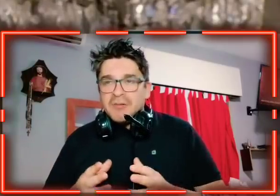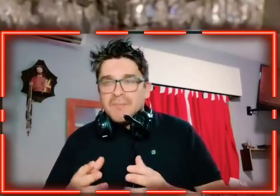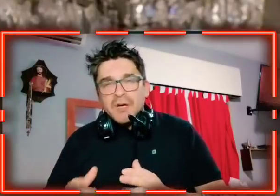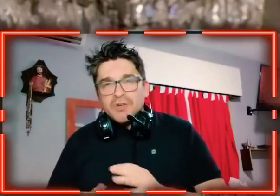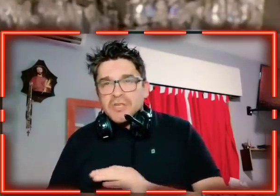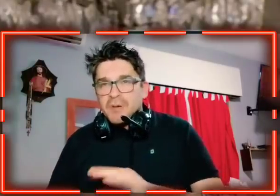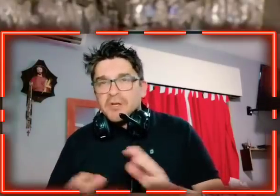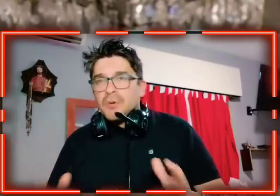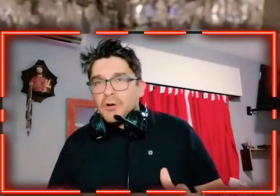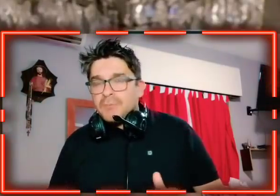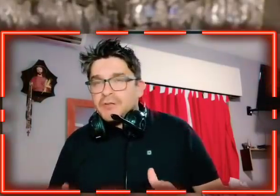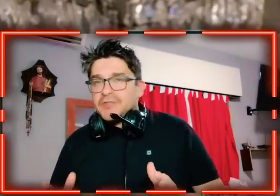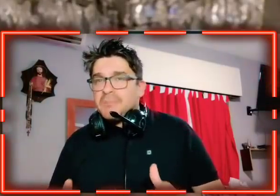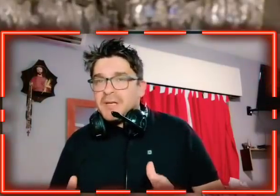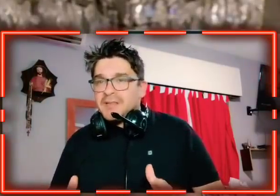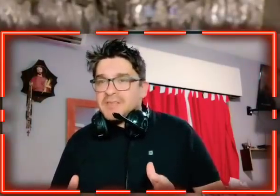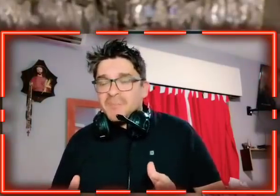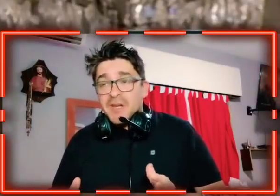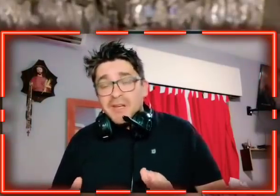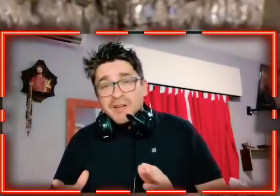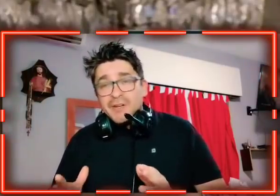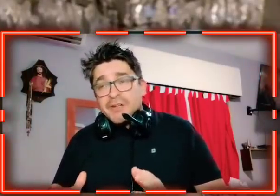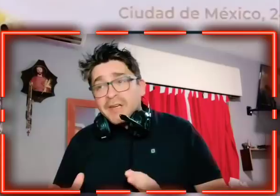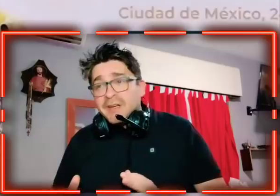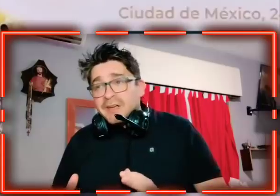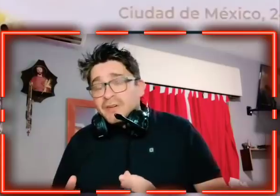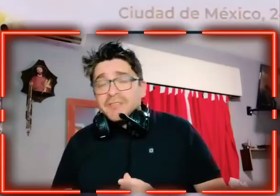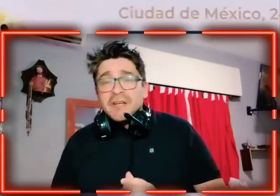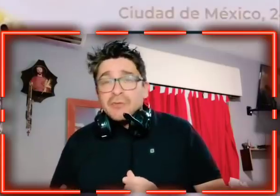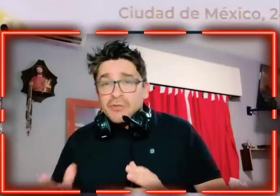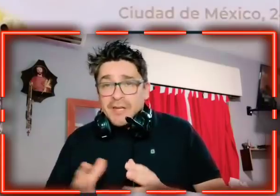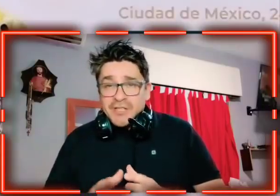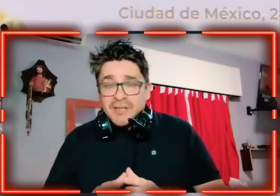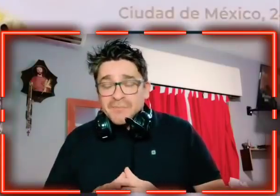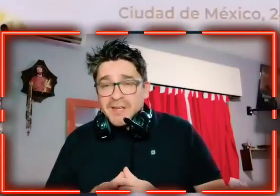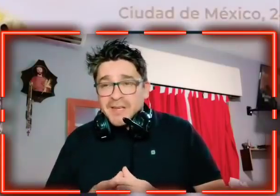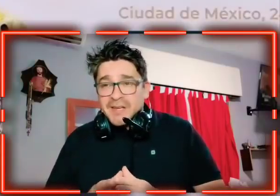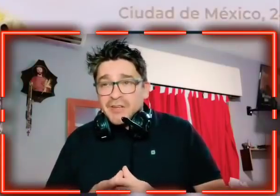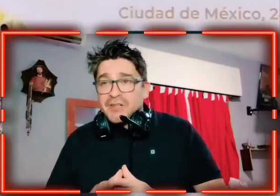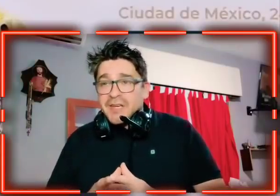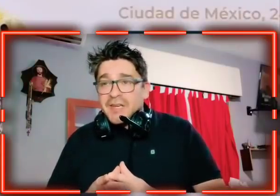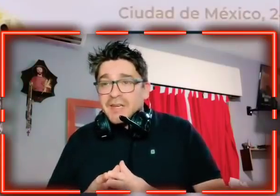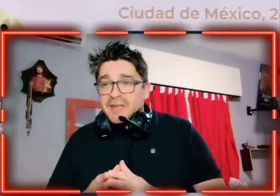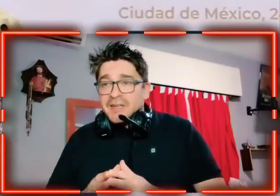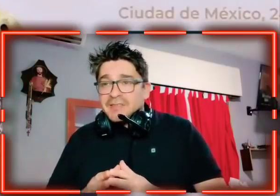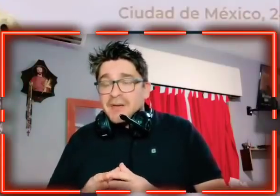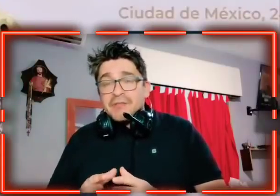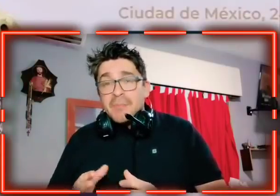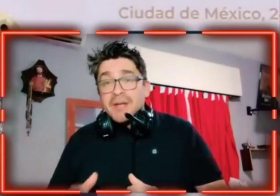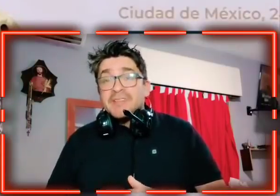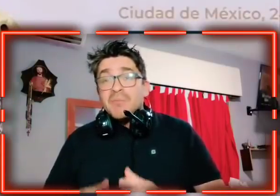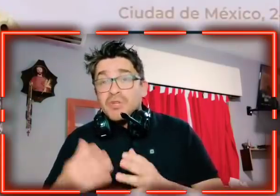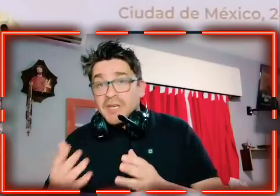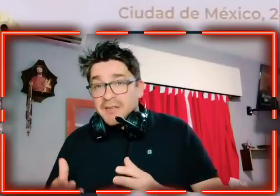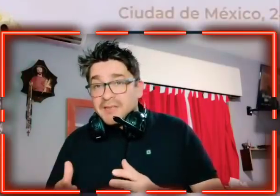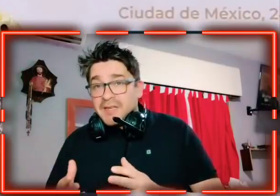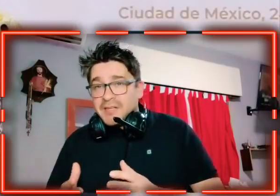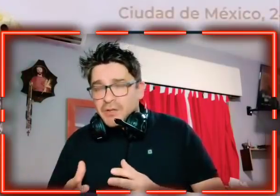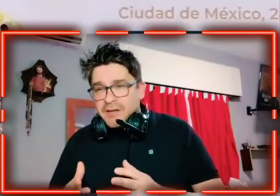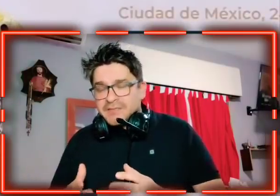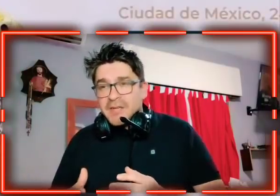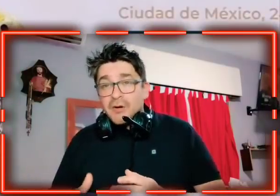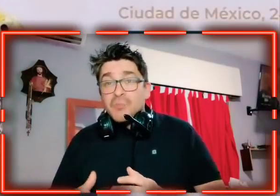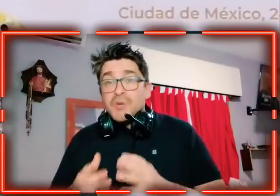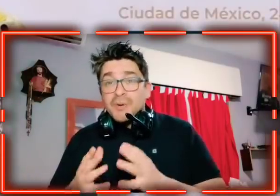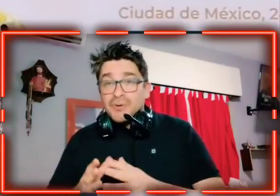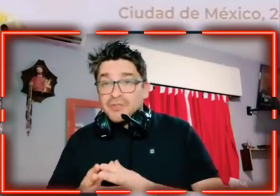Latinoamérica y el Caribe, o se perdió por completo esa esperanza. Creo que con esa reunión de ayer, creo que se abre una esperanza muy grande